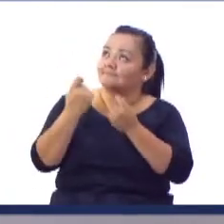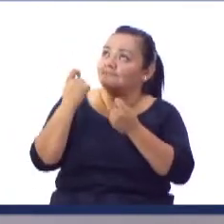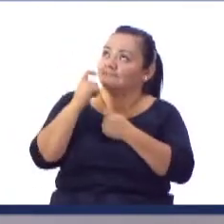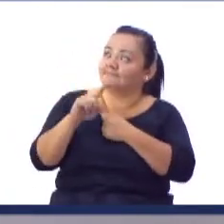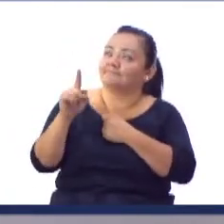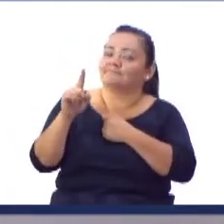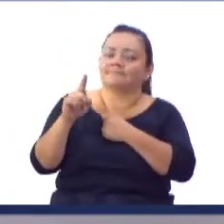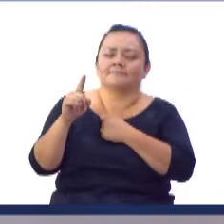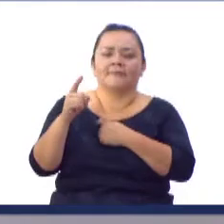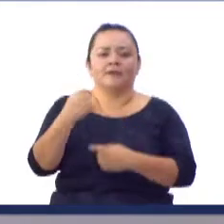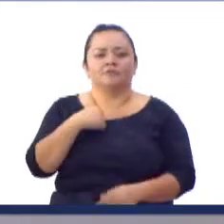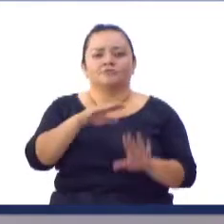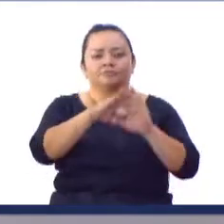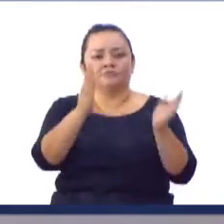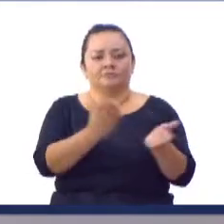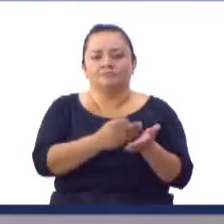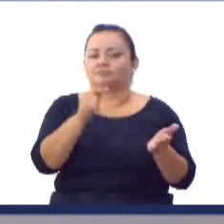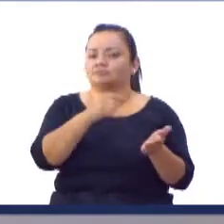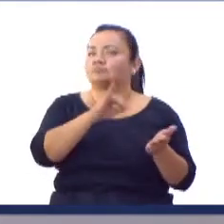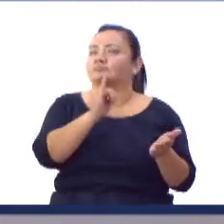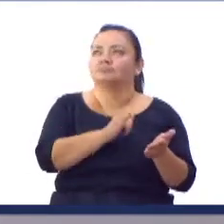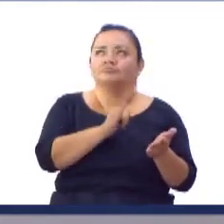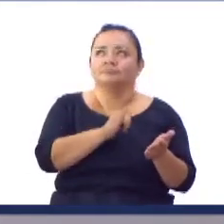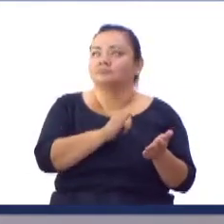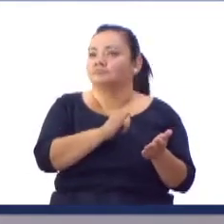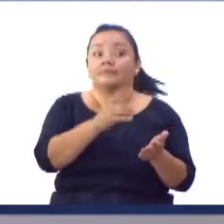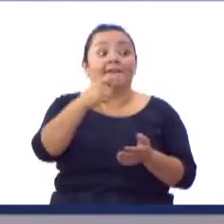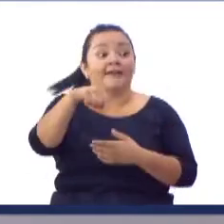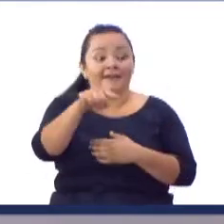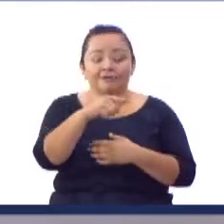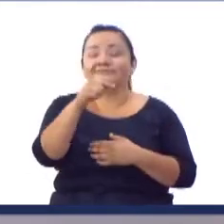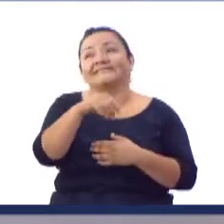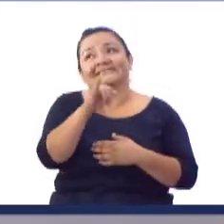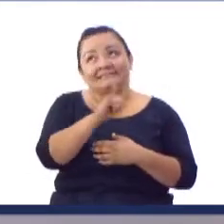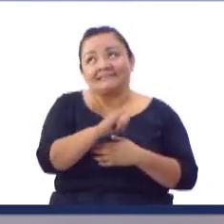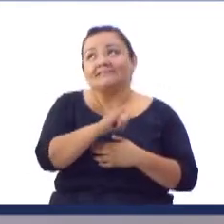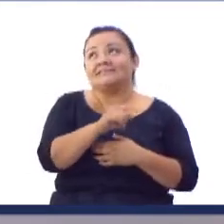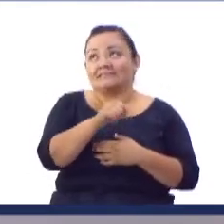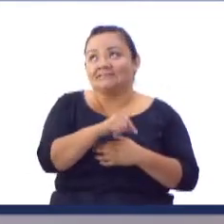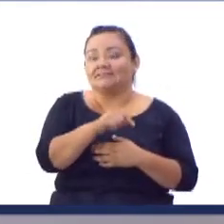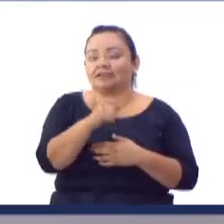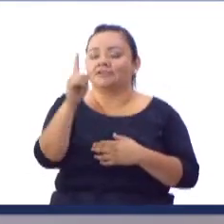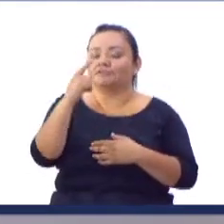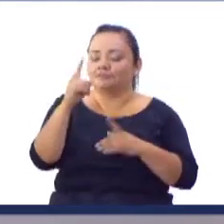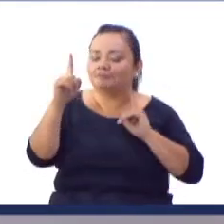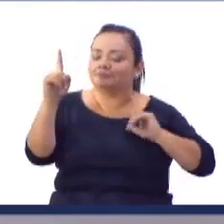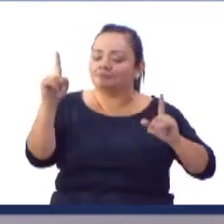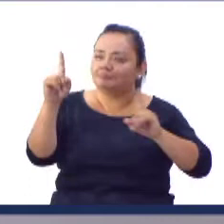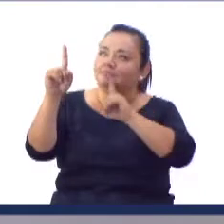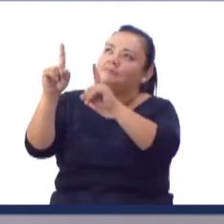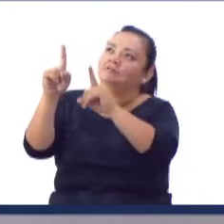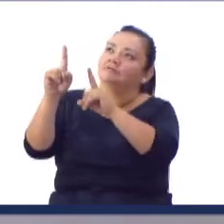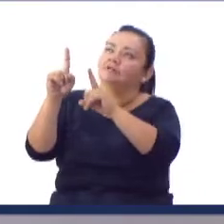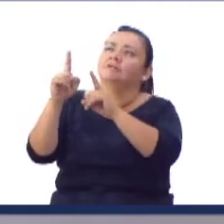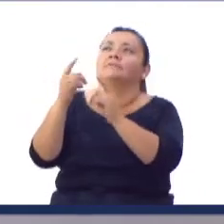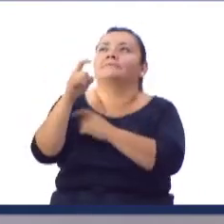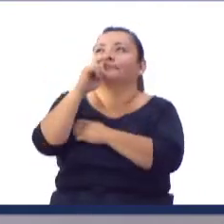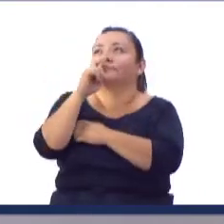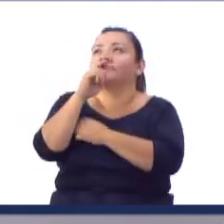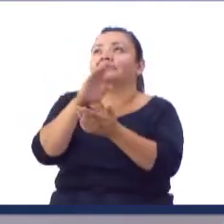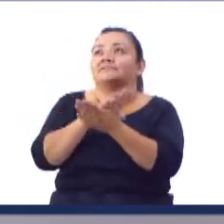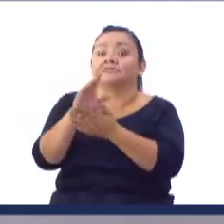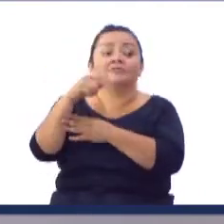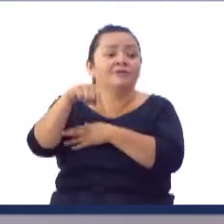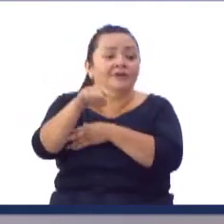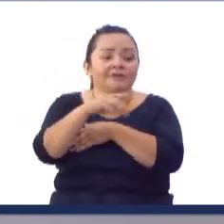ellos y ya no estoy en el mundo más estos están en el mundo y yo voy a ti padre santo a los que